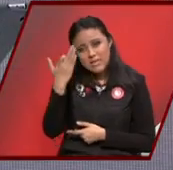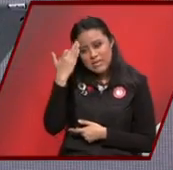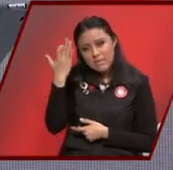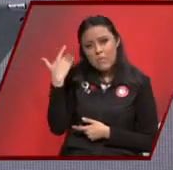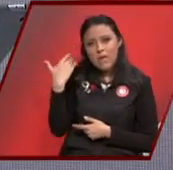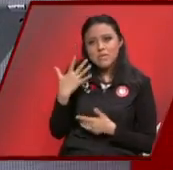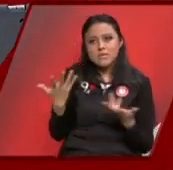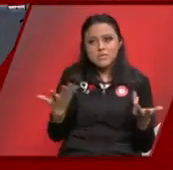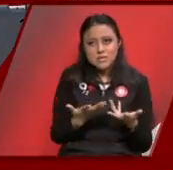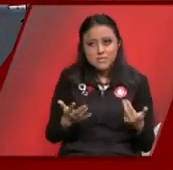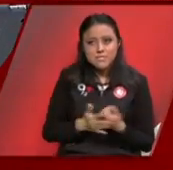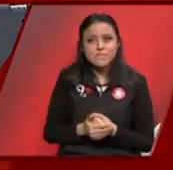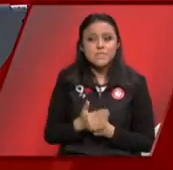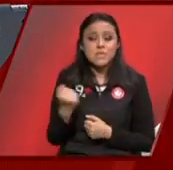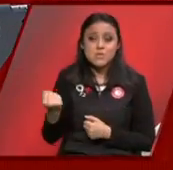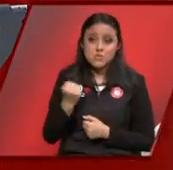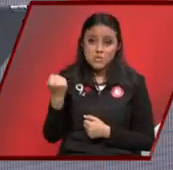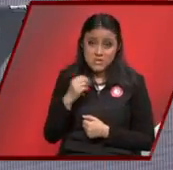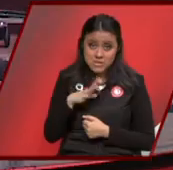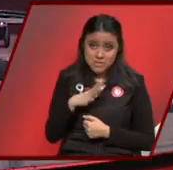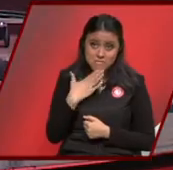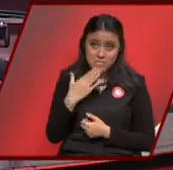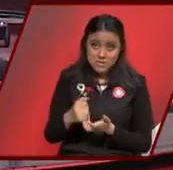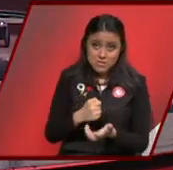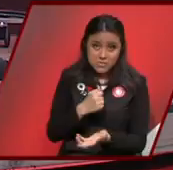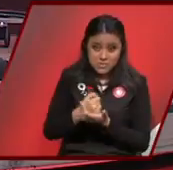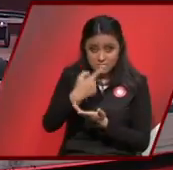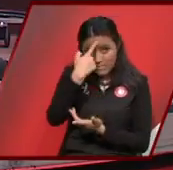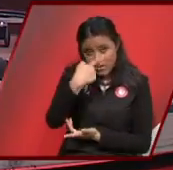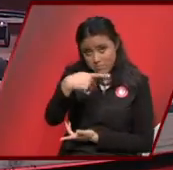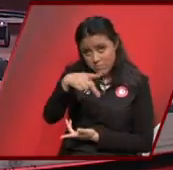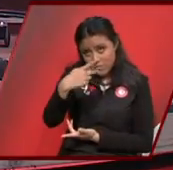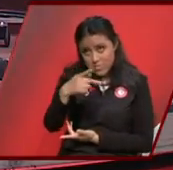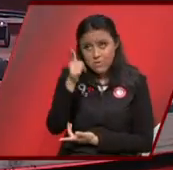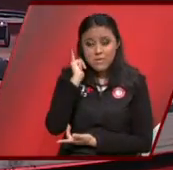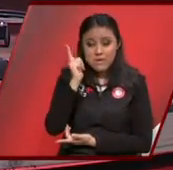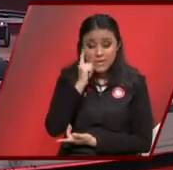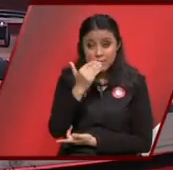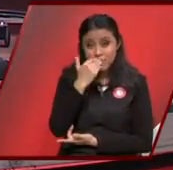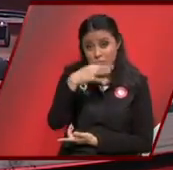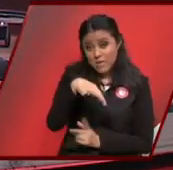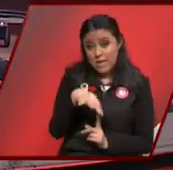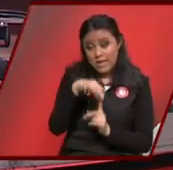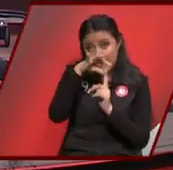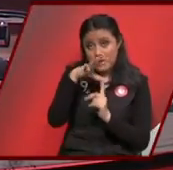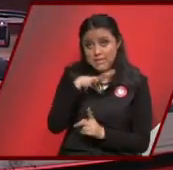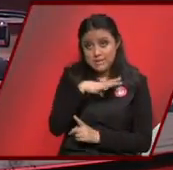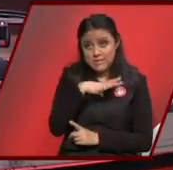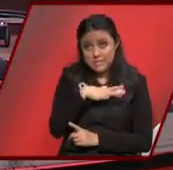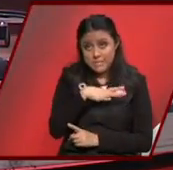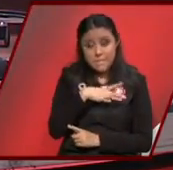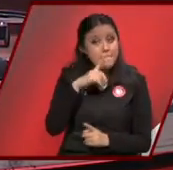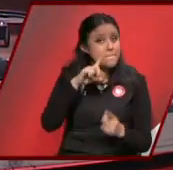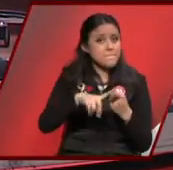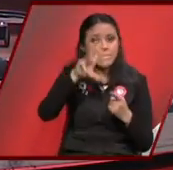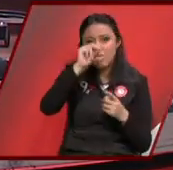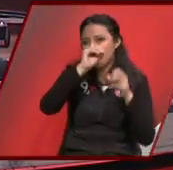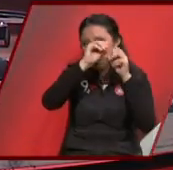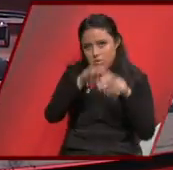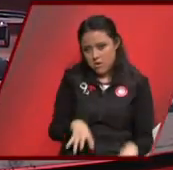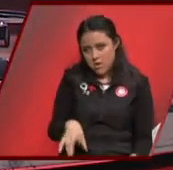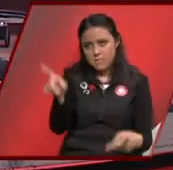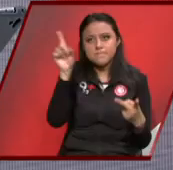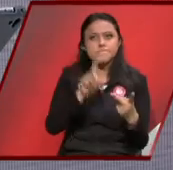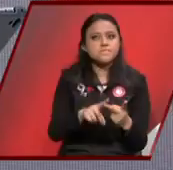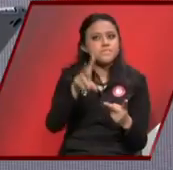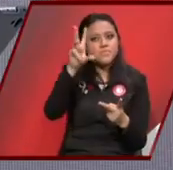hecho con anterioridad. Le deseo lo mejor de lo mejor, muchas lo que gracias. La ciudad desee para usted. Es la ciudad y para Y si todos. Es favorecida con ello, no nos abandone.